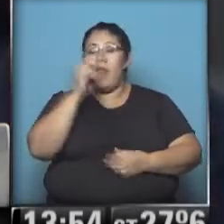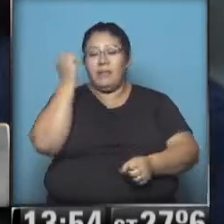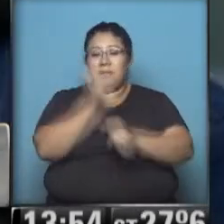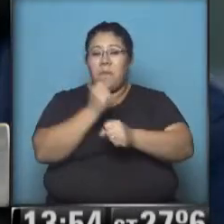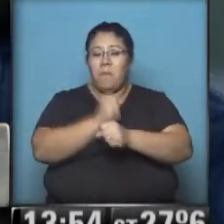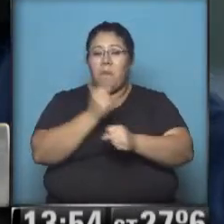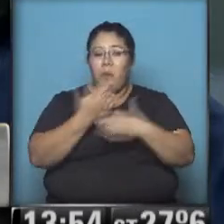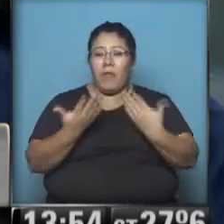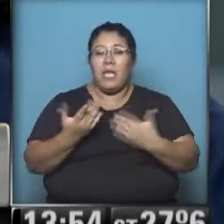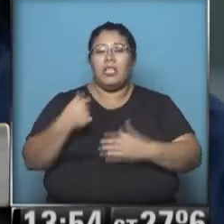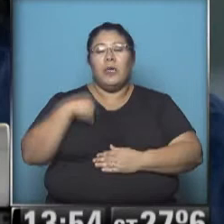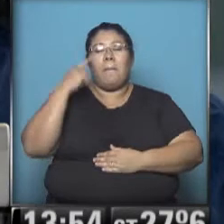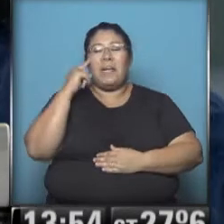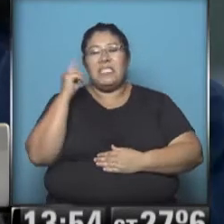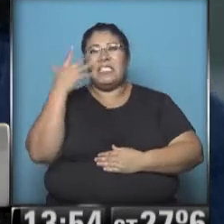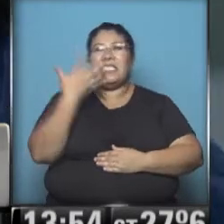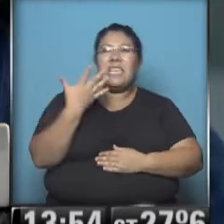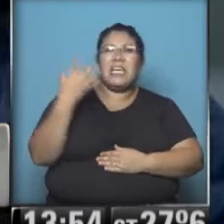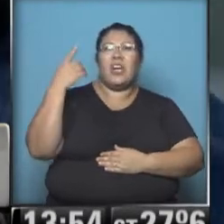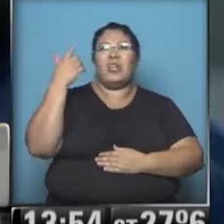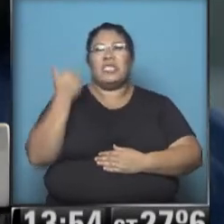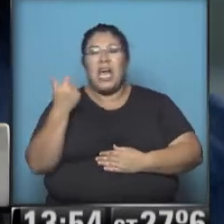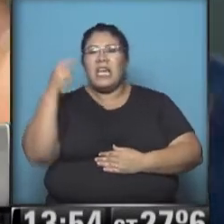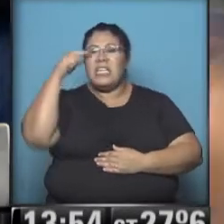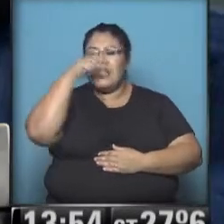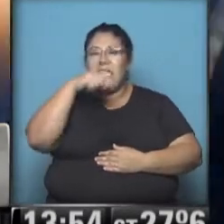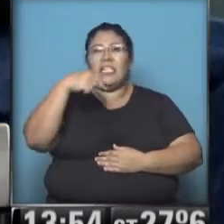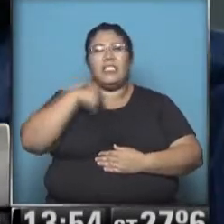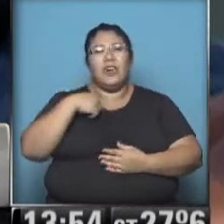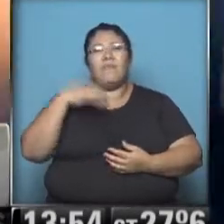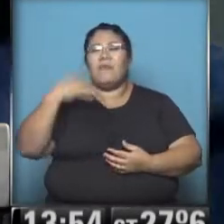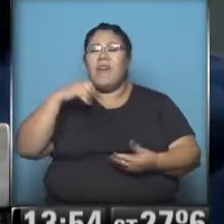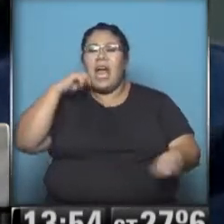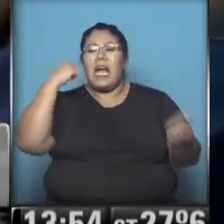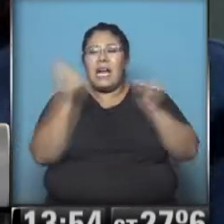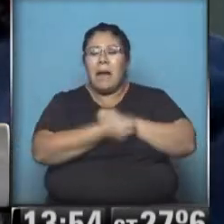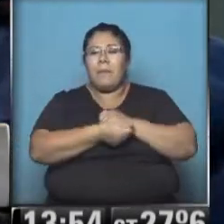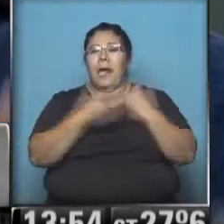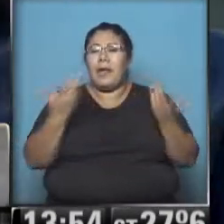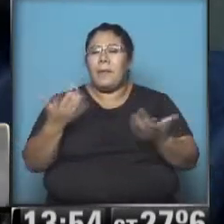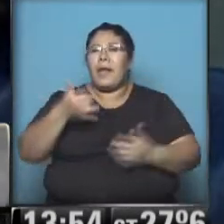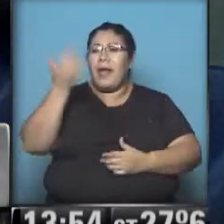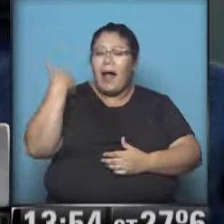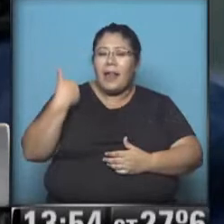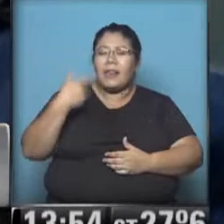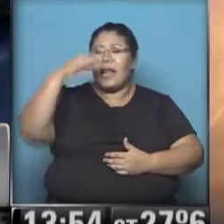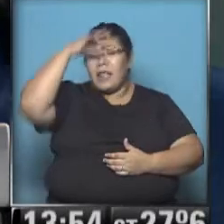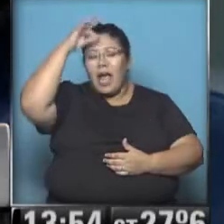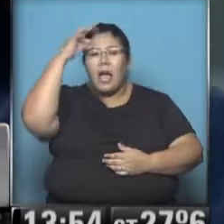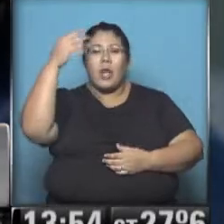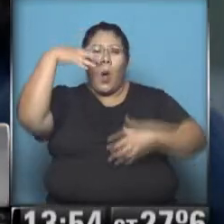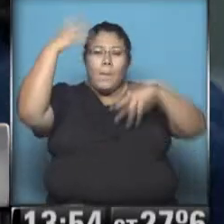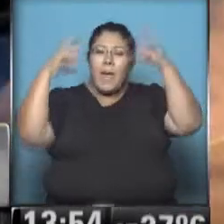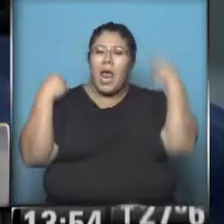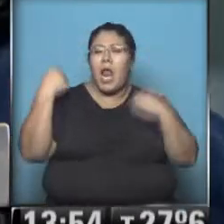siete y yo salía de tu de las bataclanas y tenía que modificar el club de las bataclanas tiene peluca vestuario maquillaje y